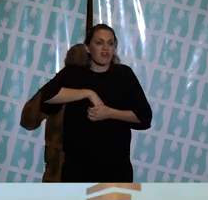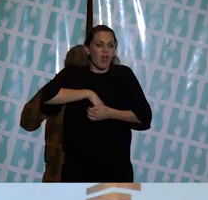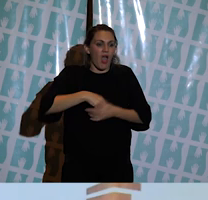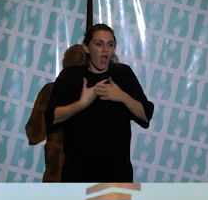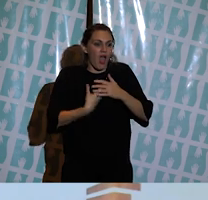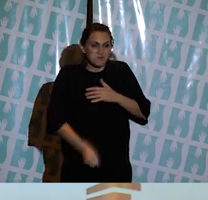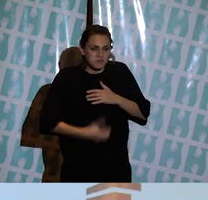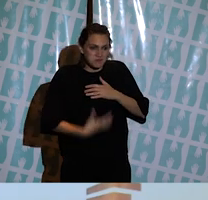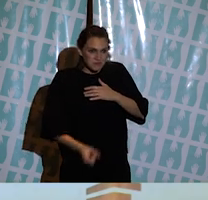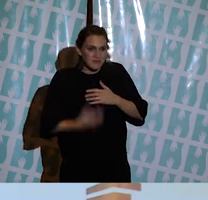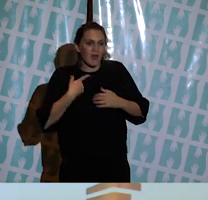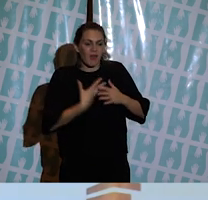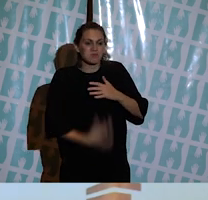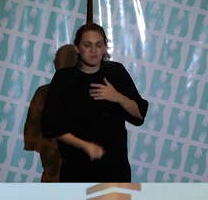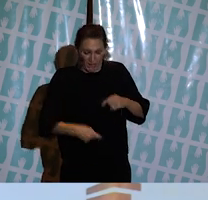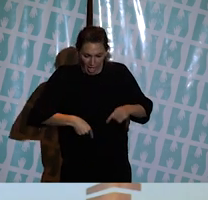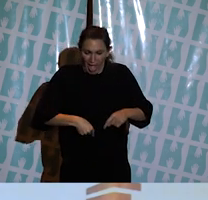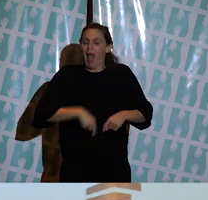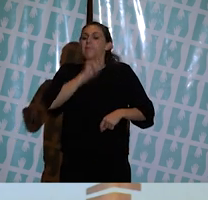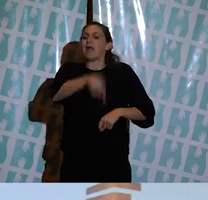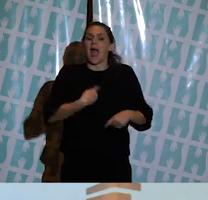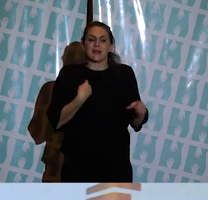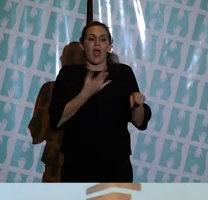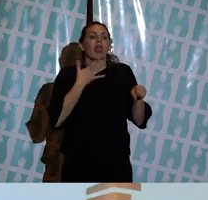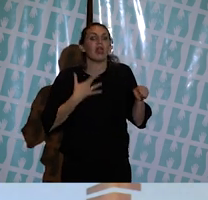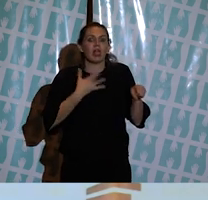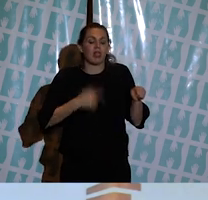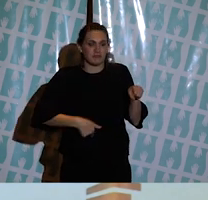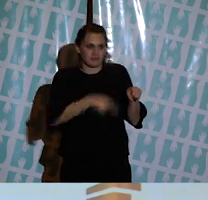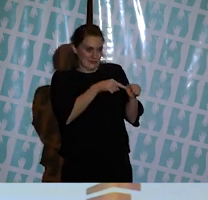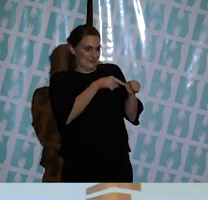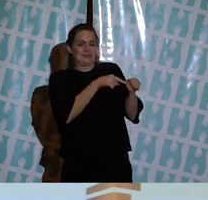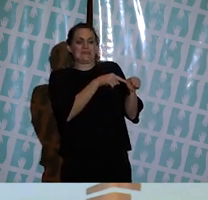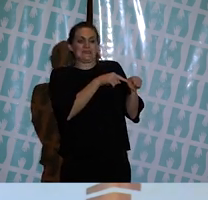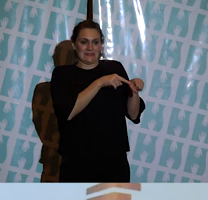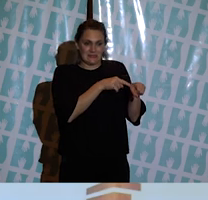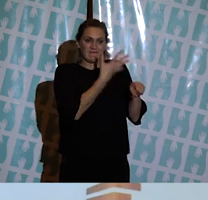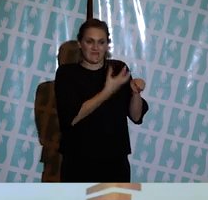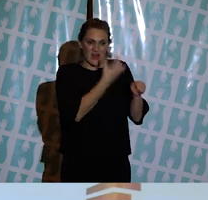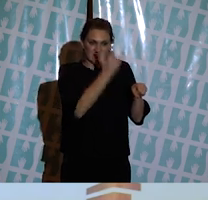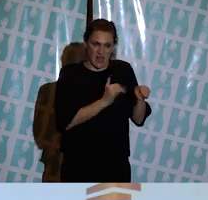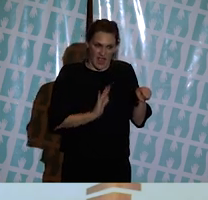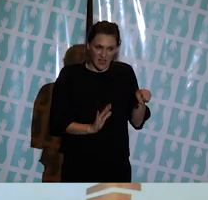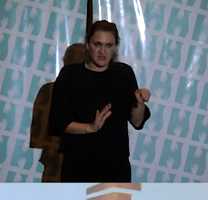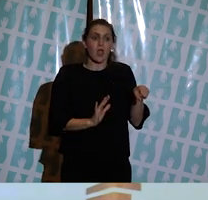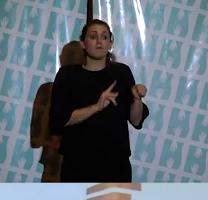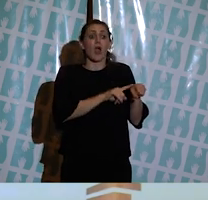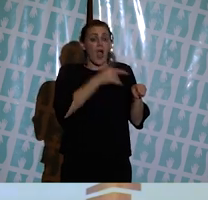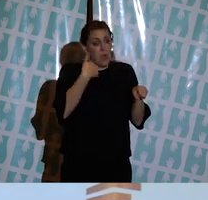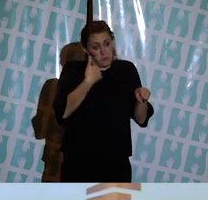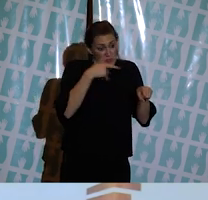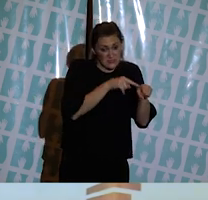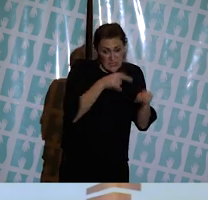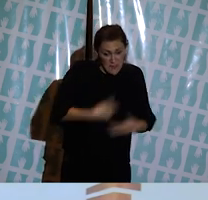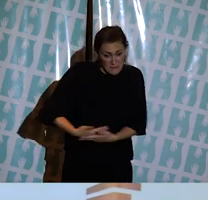embarazo es la gravedad de la interferencia del desarrollo del cerebro, que puede ser de una predisposición a adicción, o puede